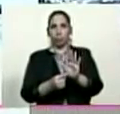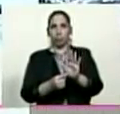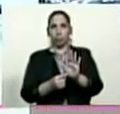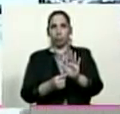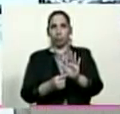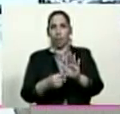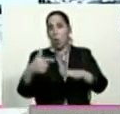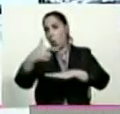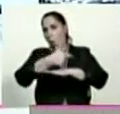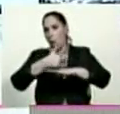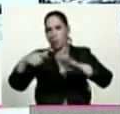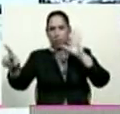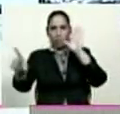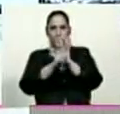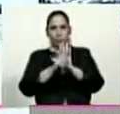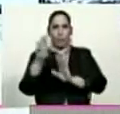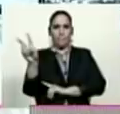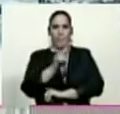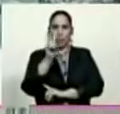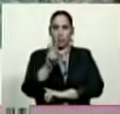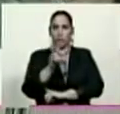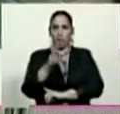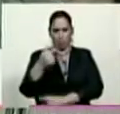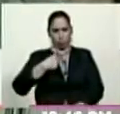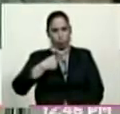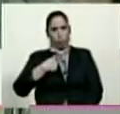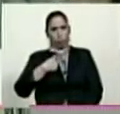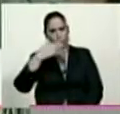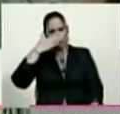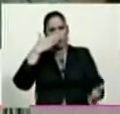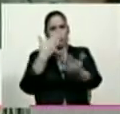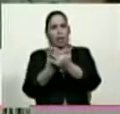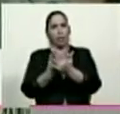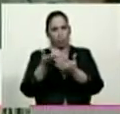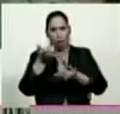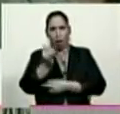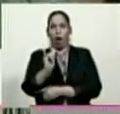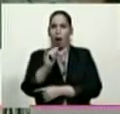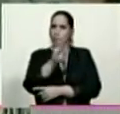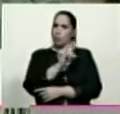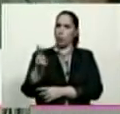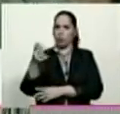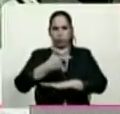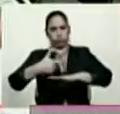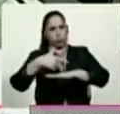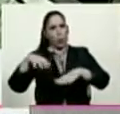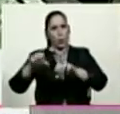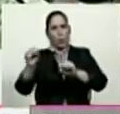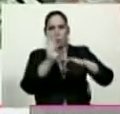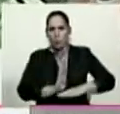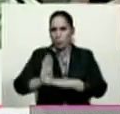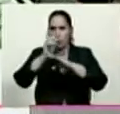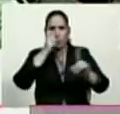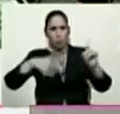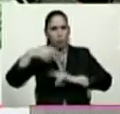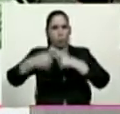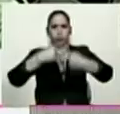El gobierno legítimo de Venezuela que presido está al frente, al mando de la República, gobernando, protegiendo al pueblo todos los